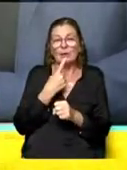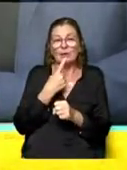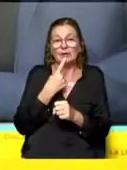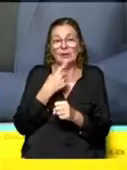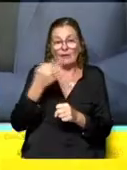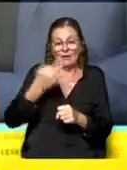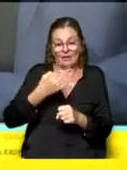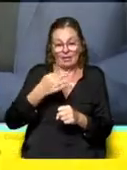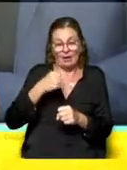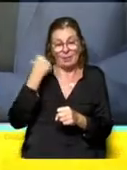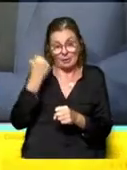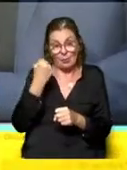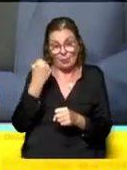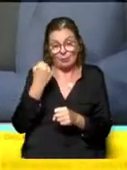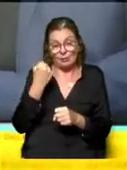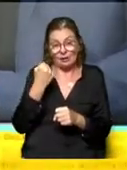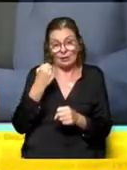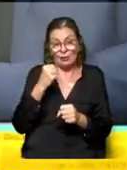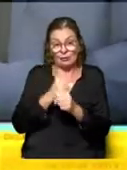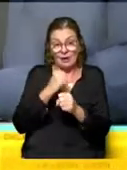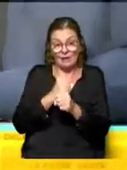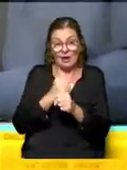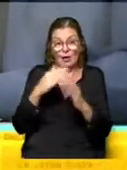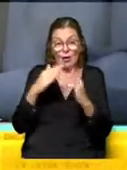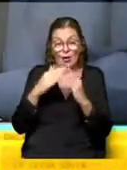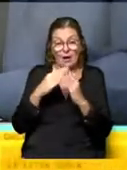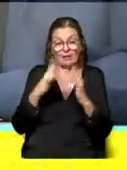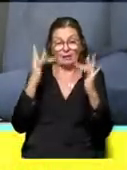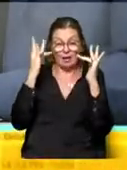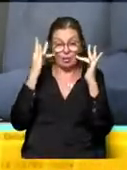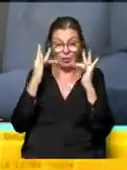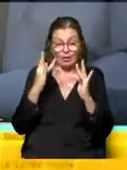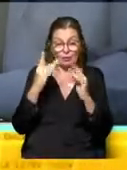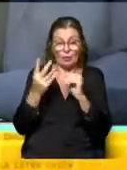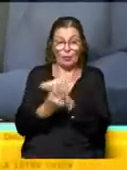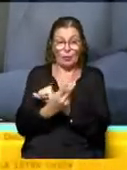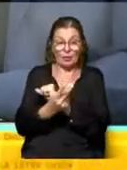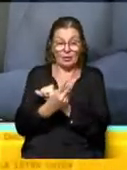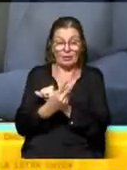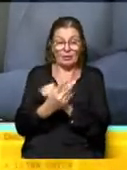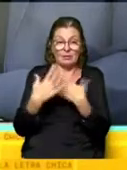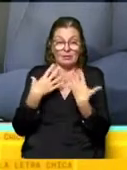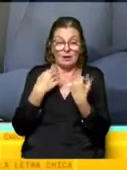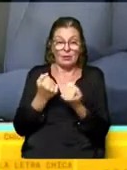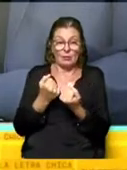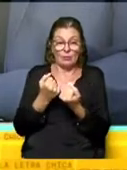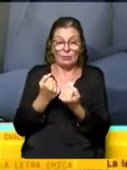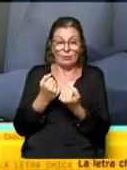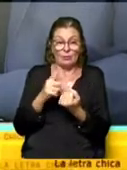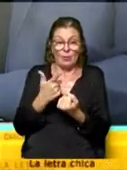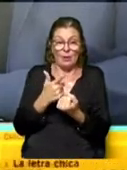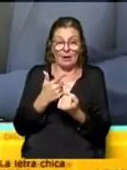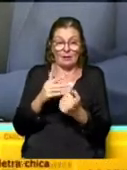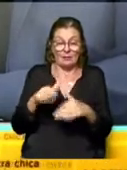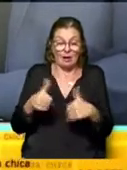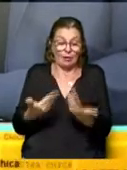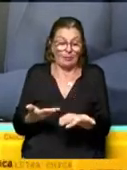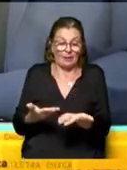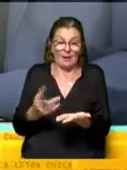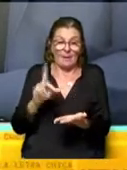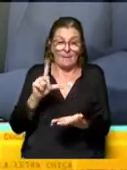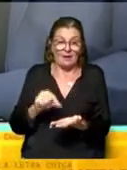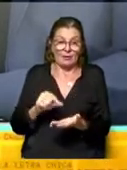verdaderamente activas, con empleo, vivienda, educación, cuidados, salud, no derrama hacia los que menos tienen y a la